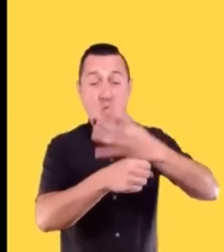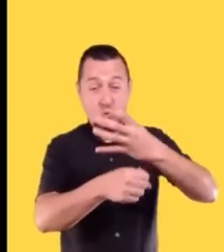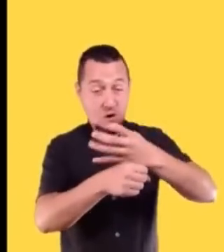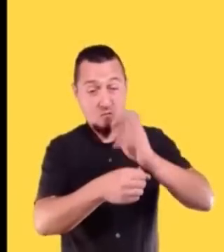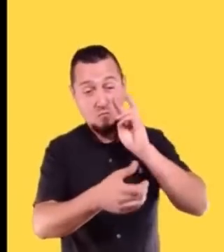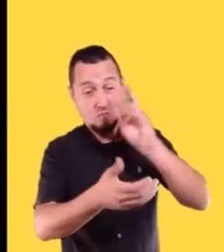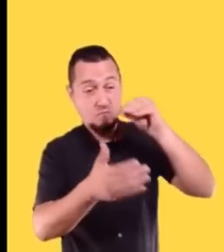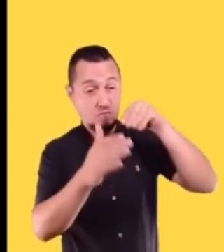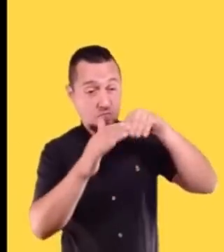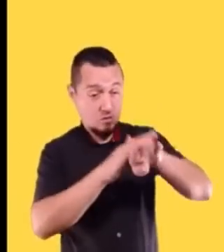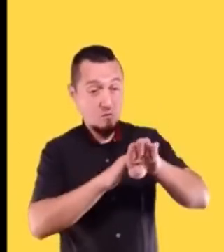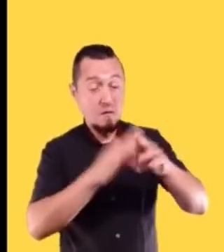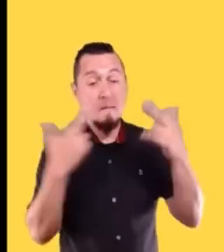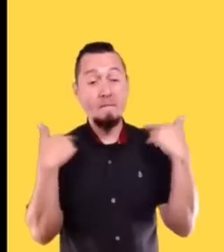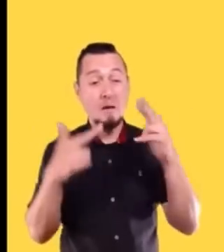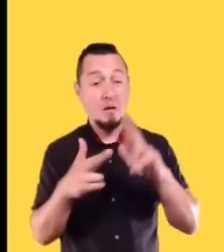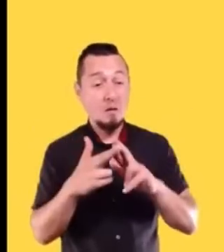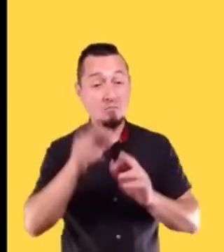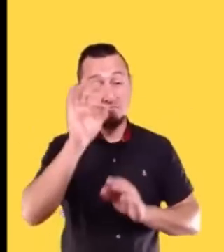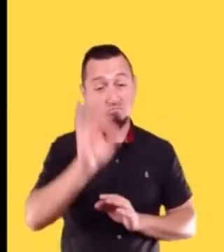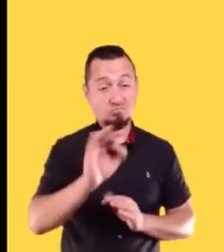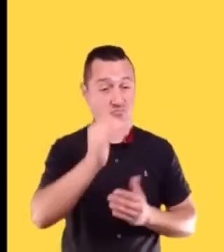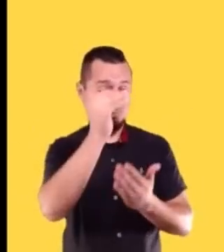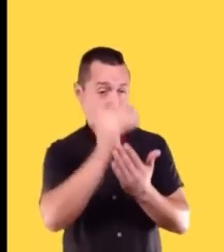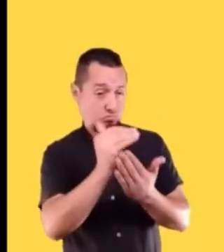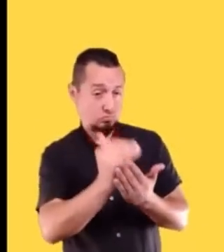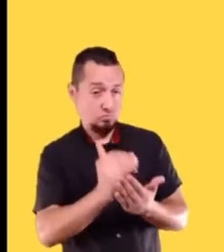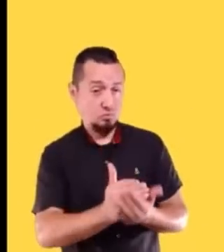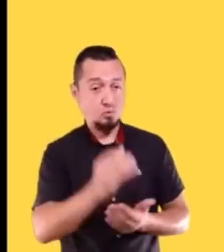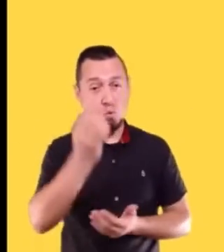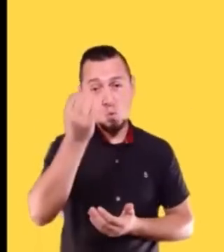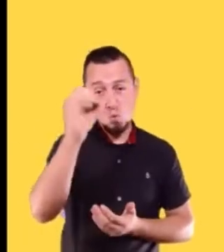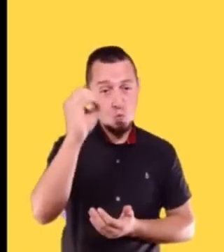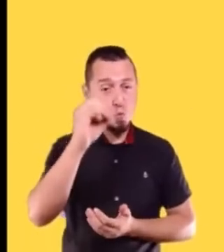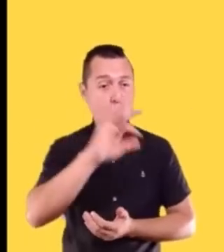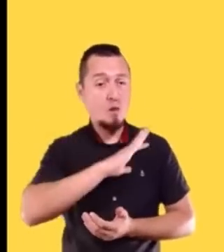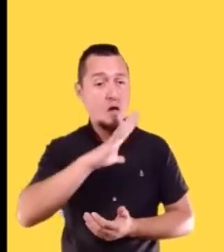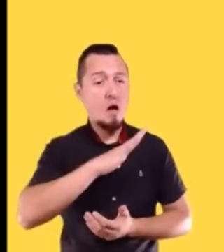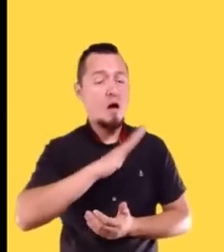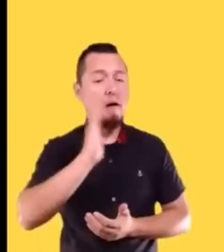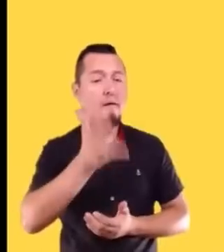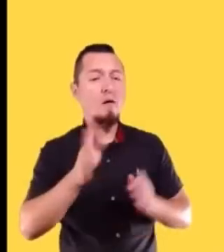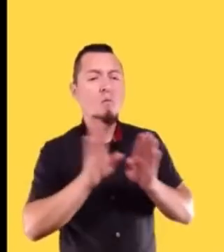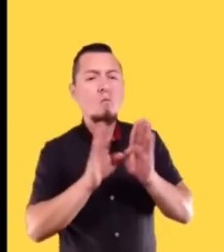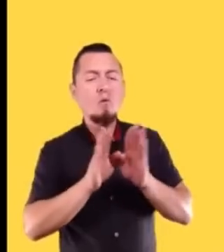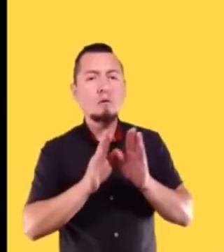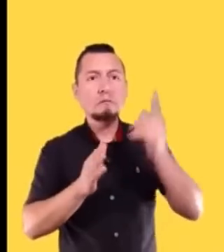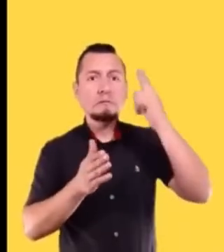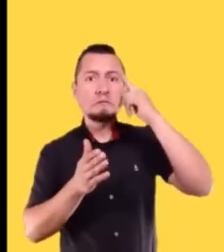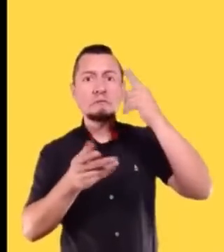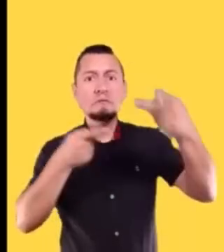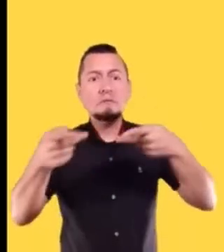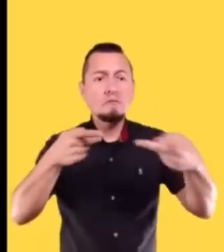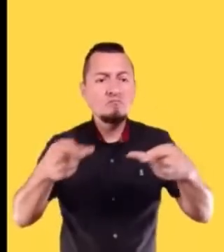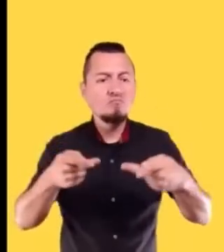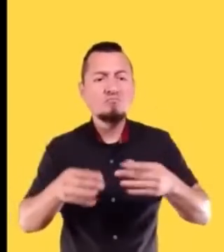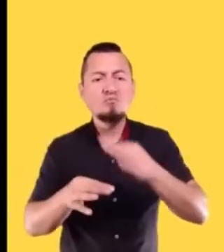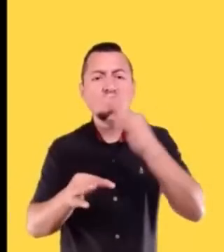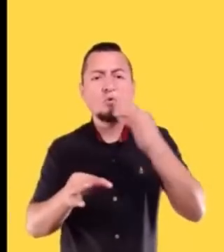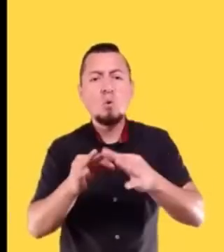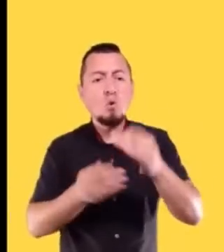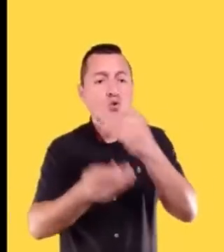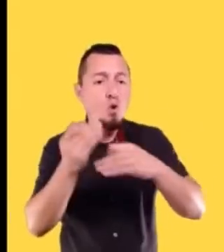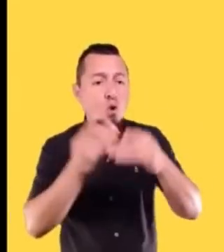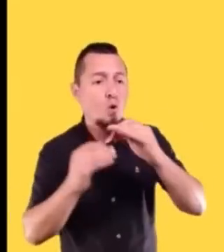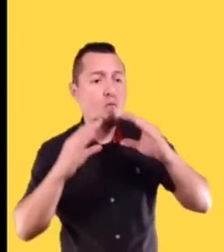maestro que lleva un proyecto integrador en octubre tiene la certeza y la tranquilidad que está cubriendo todos los contenidos del plan y programa